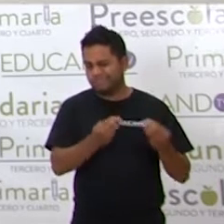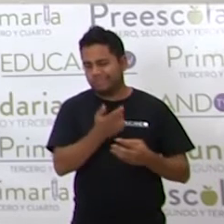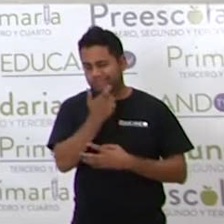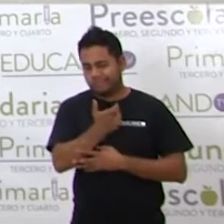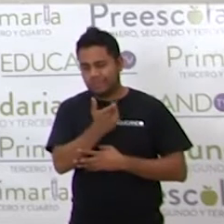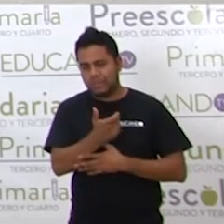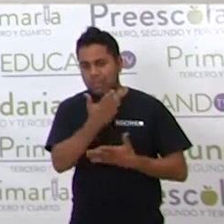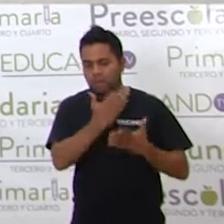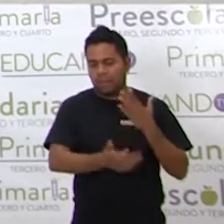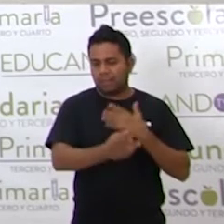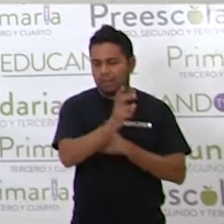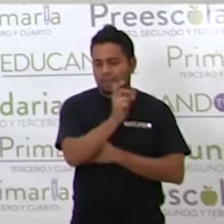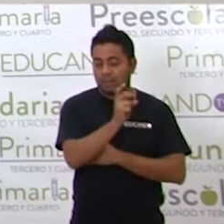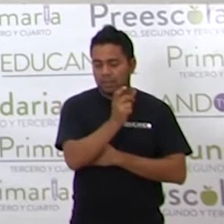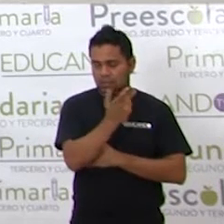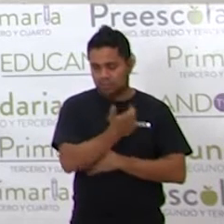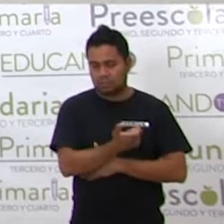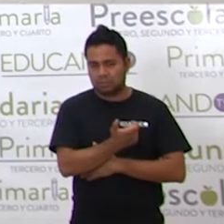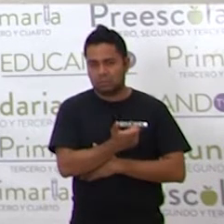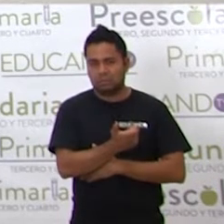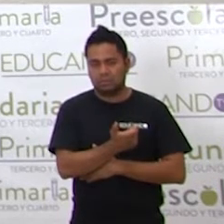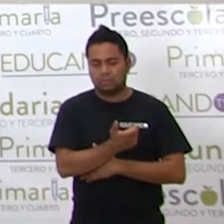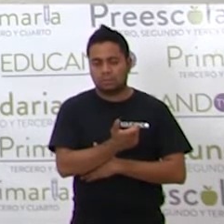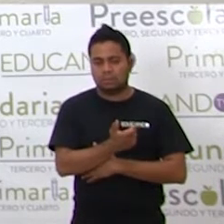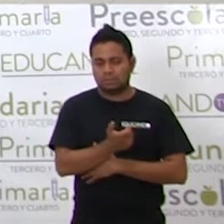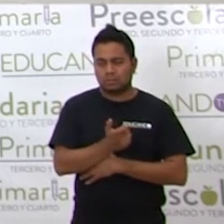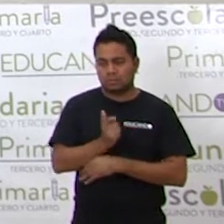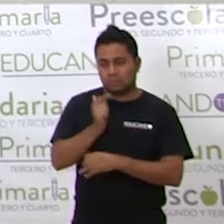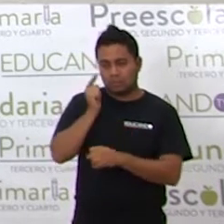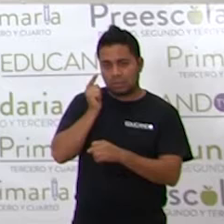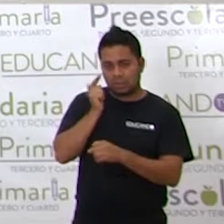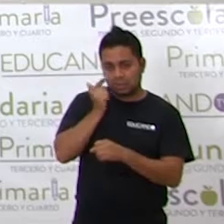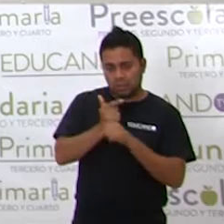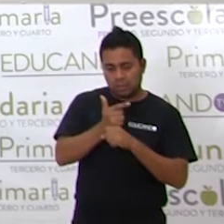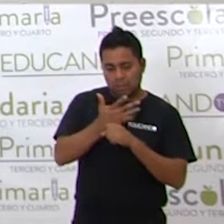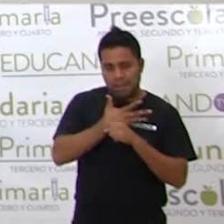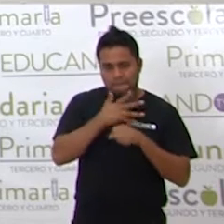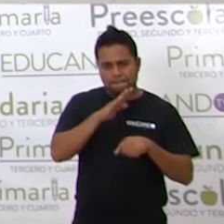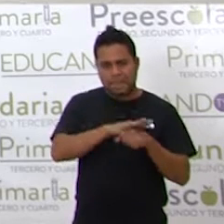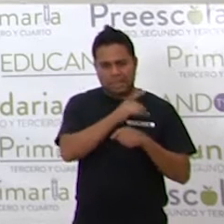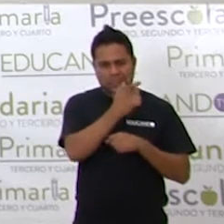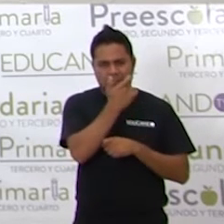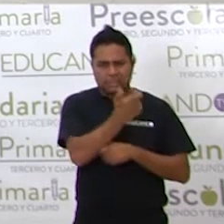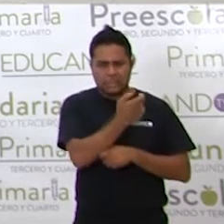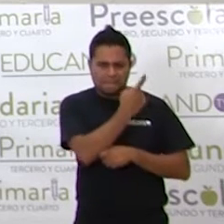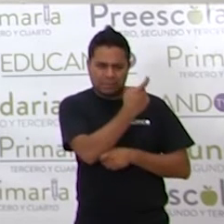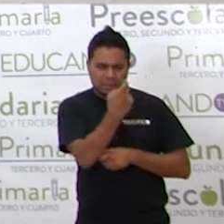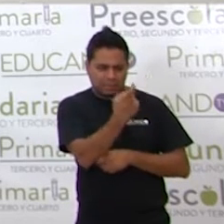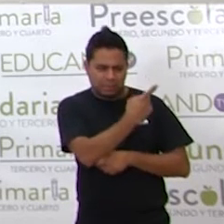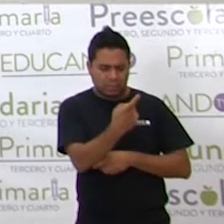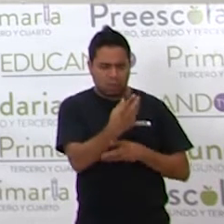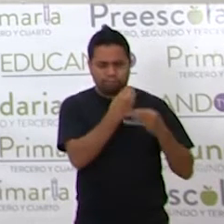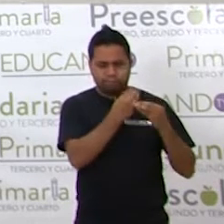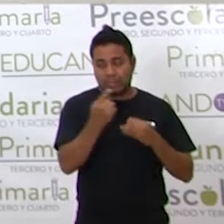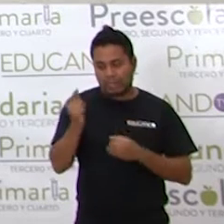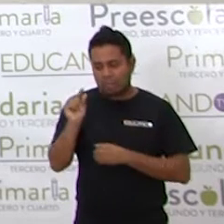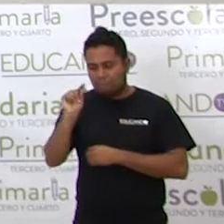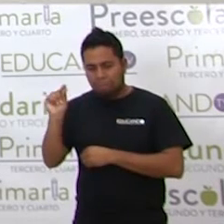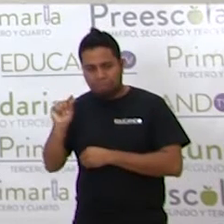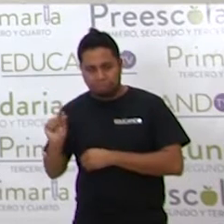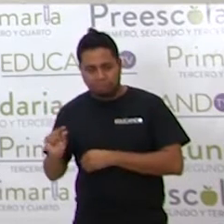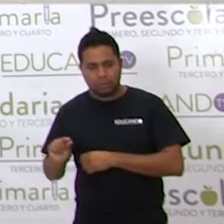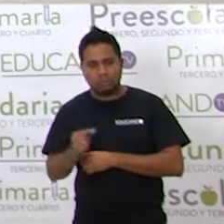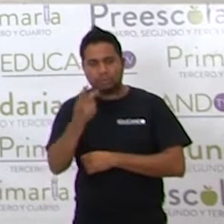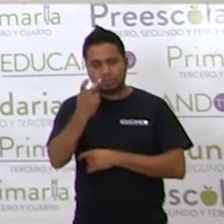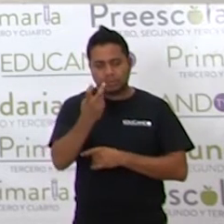Le faltan 30 pesos. Aquí vemos que hay más pesos, ¿verdad? Y aquí hay menos.